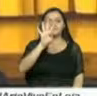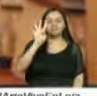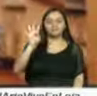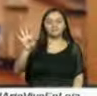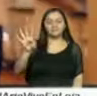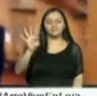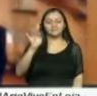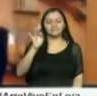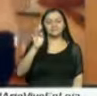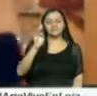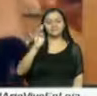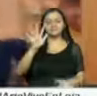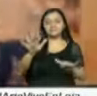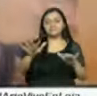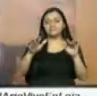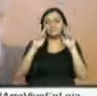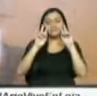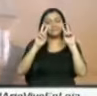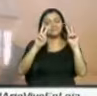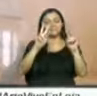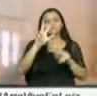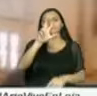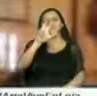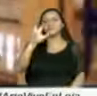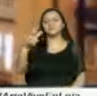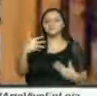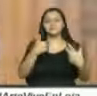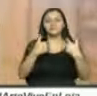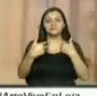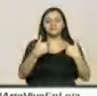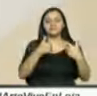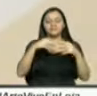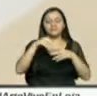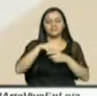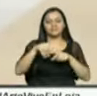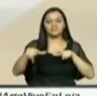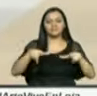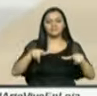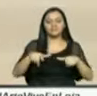44 espectáculos y más de 300 artistas en escena.